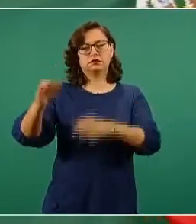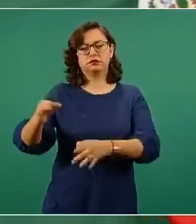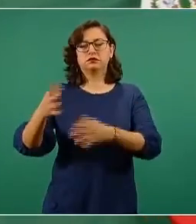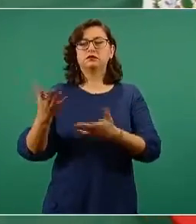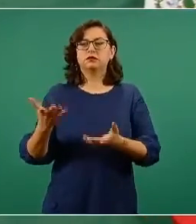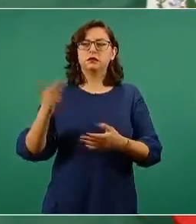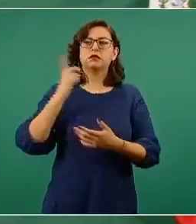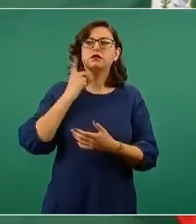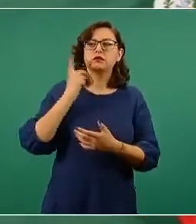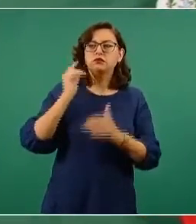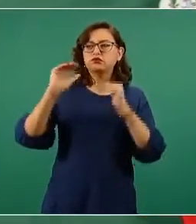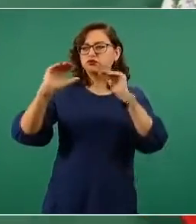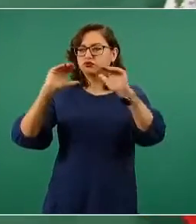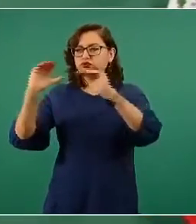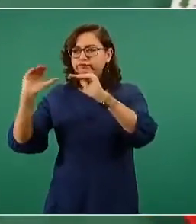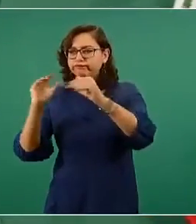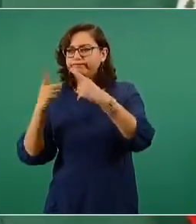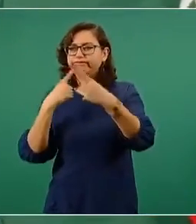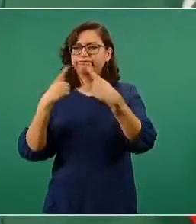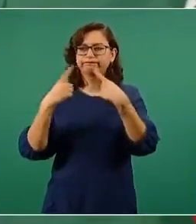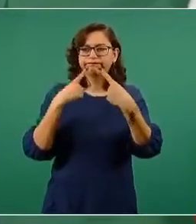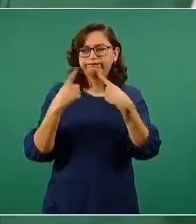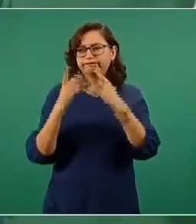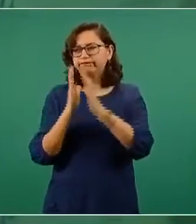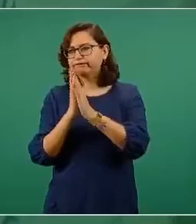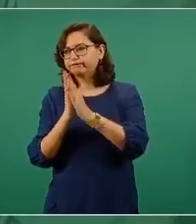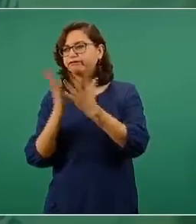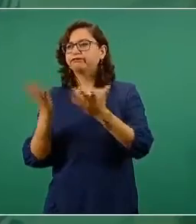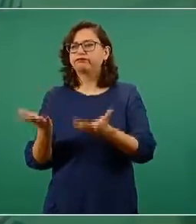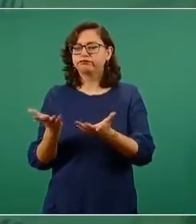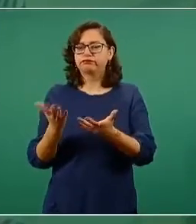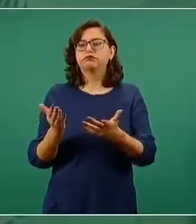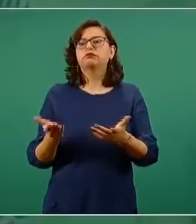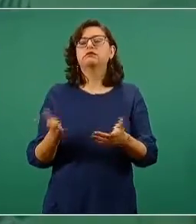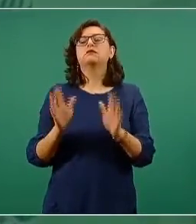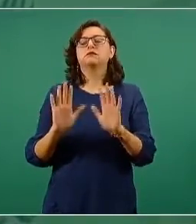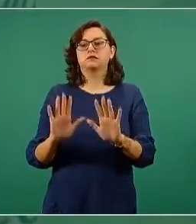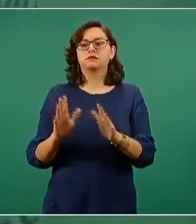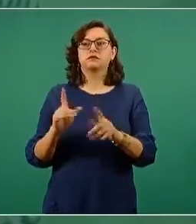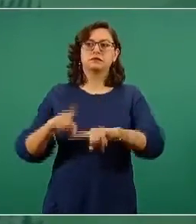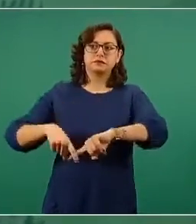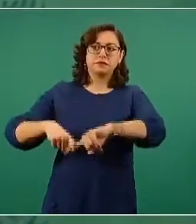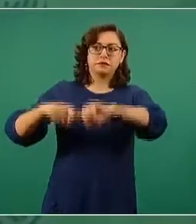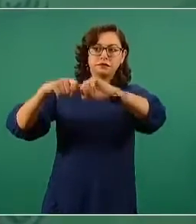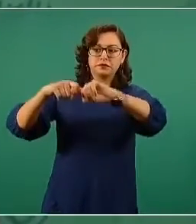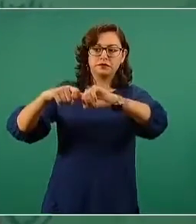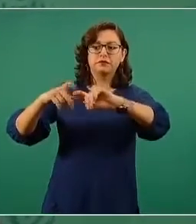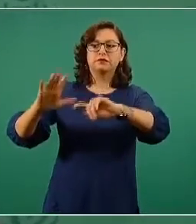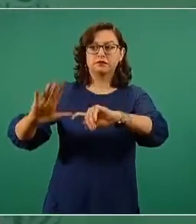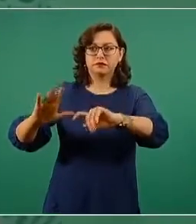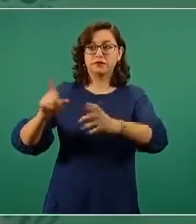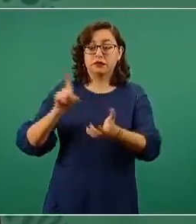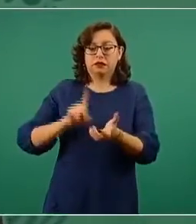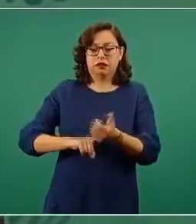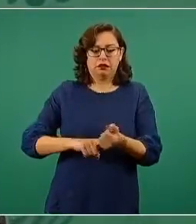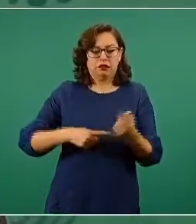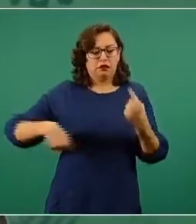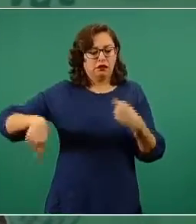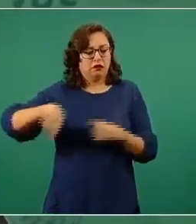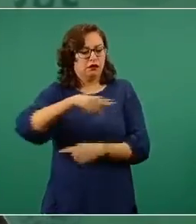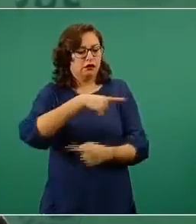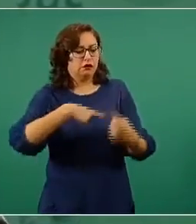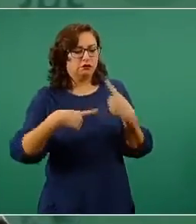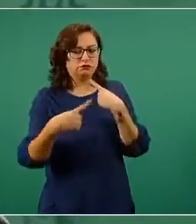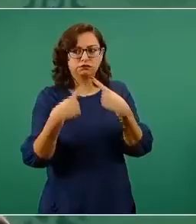legisladores y se abrió un proceso de consulta hasta que se